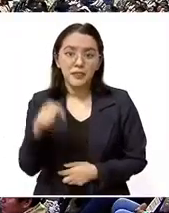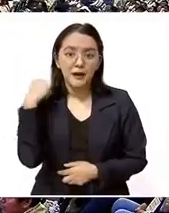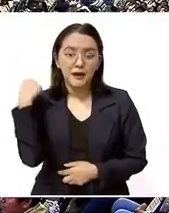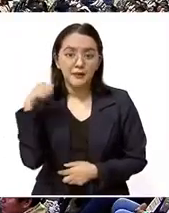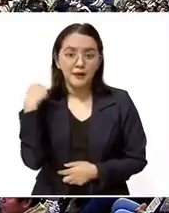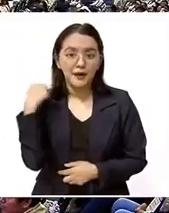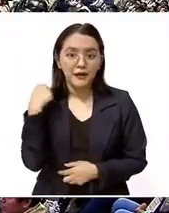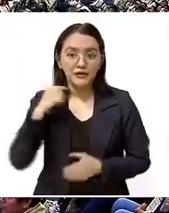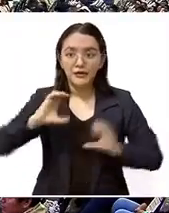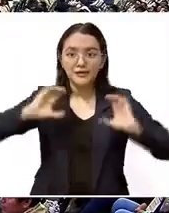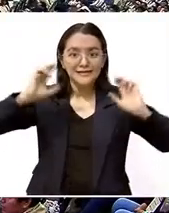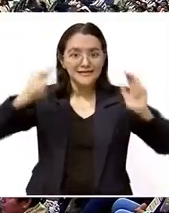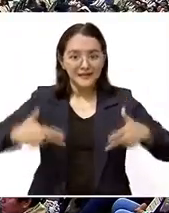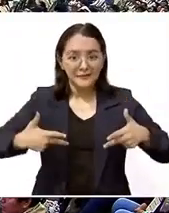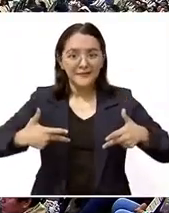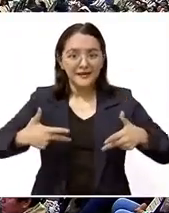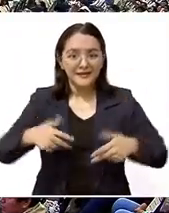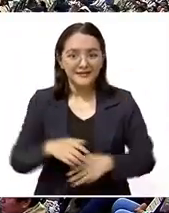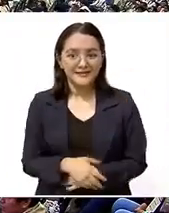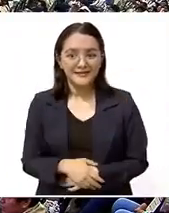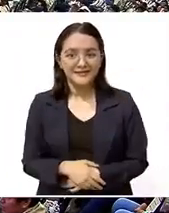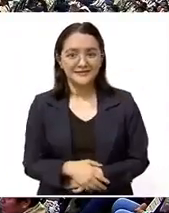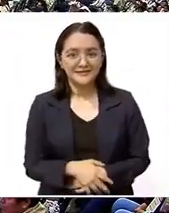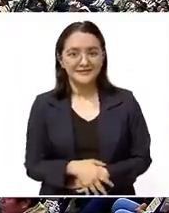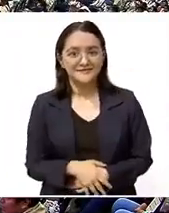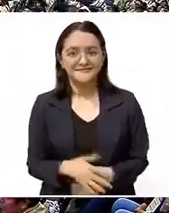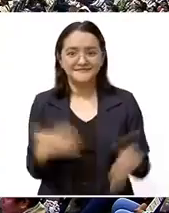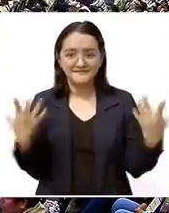Tabasco y Chiapas.